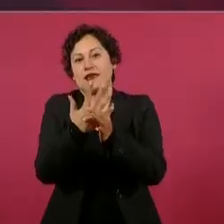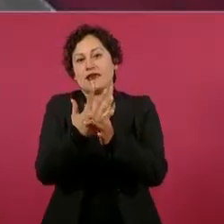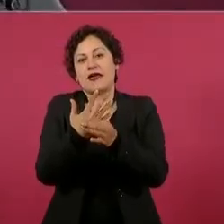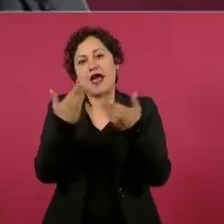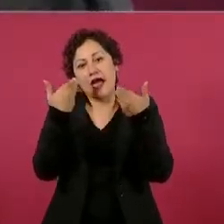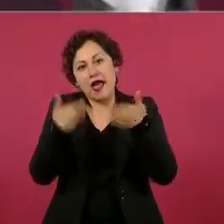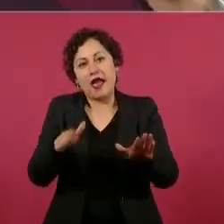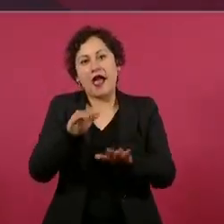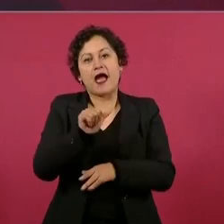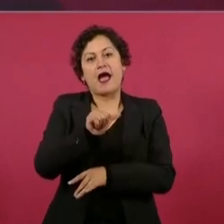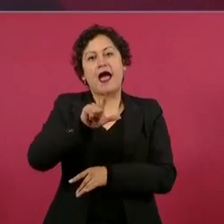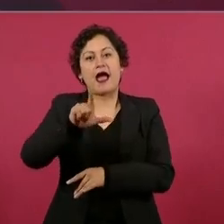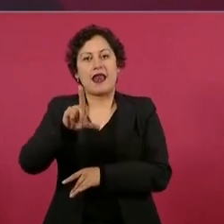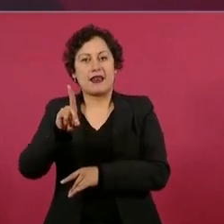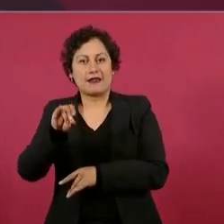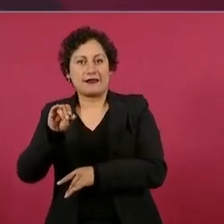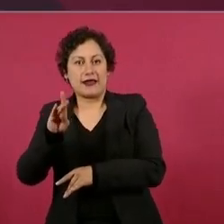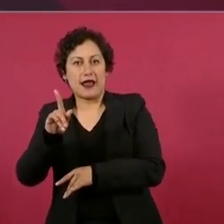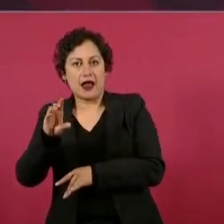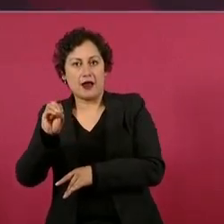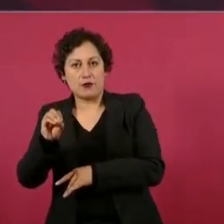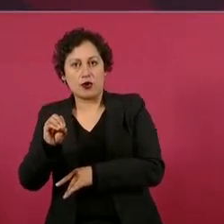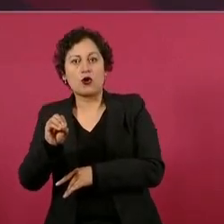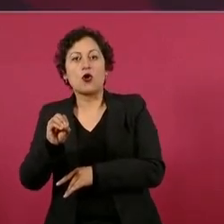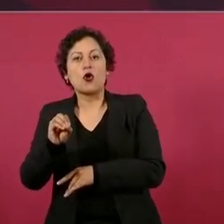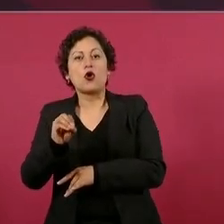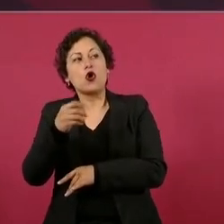pues todas las que crearon